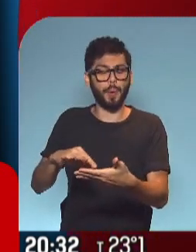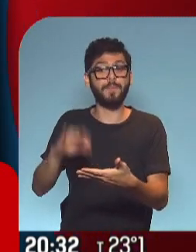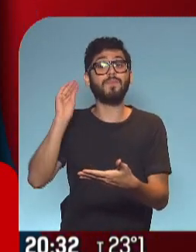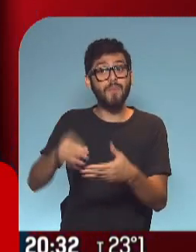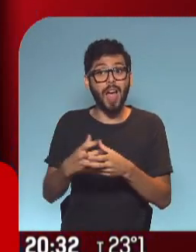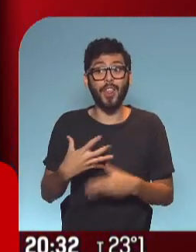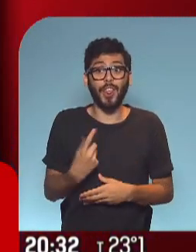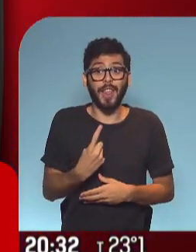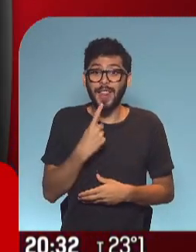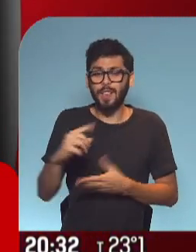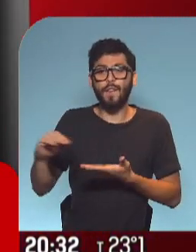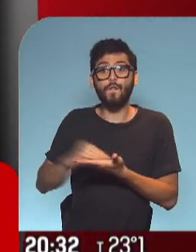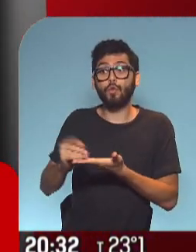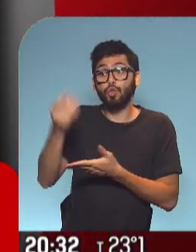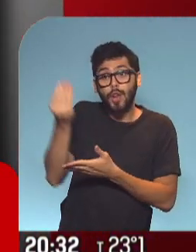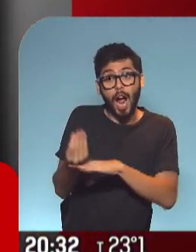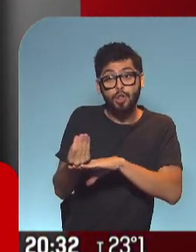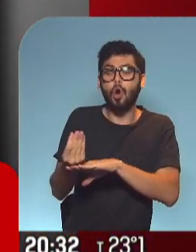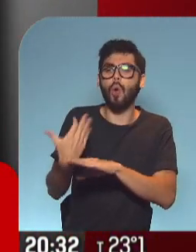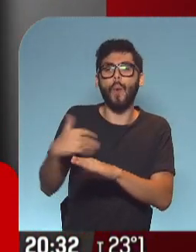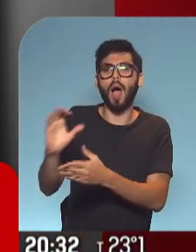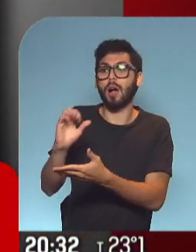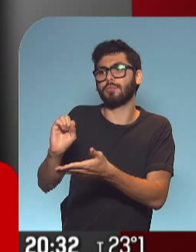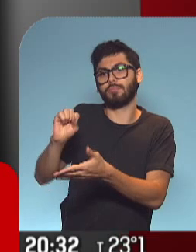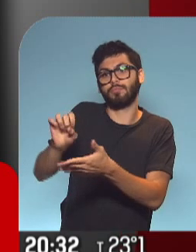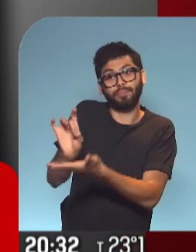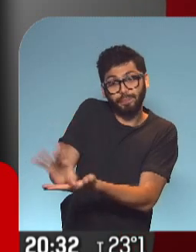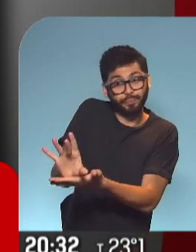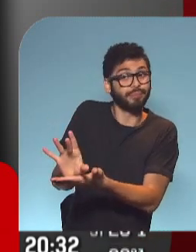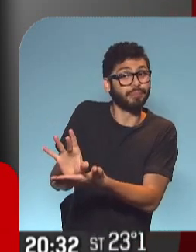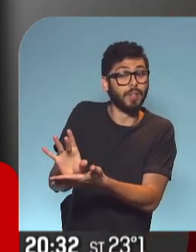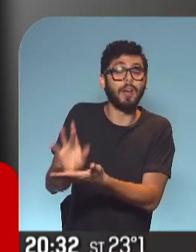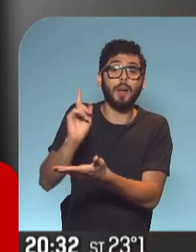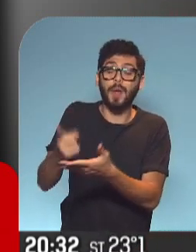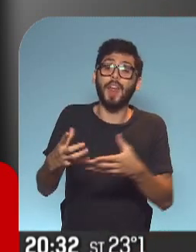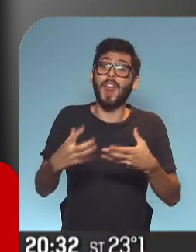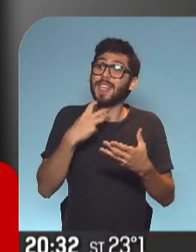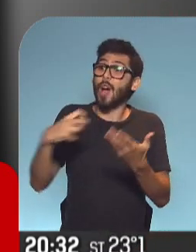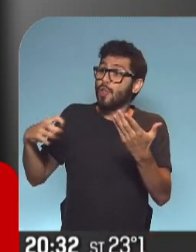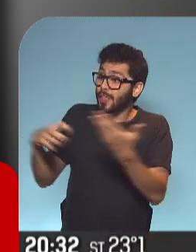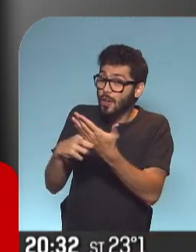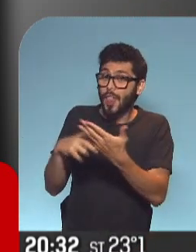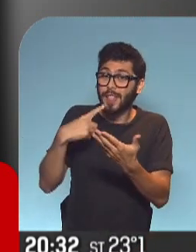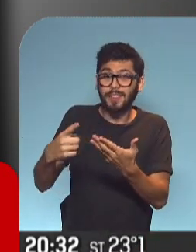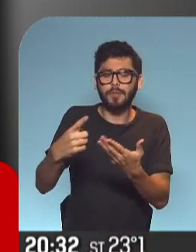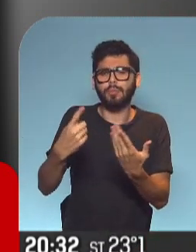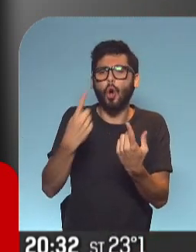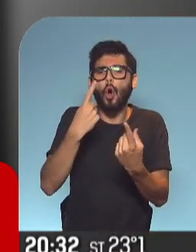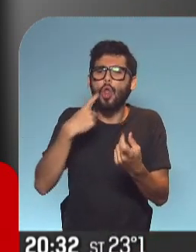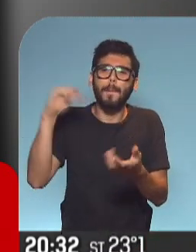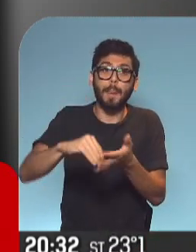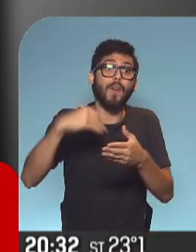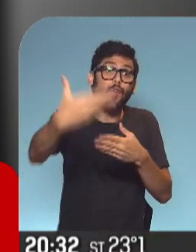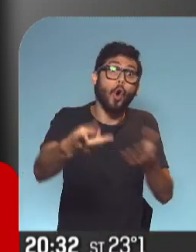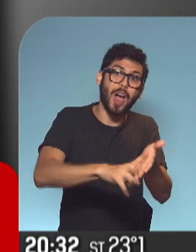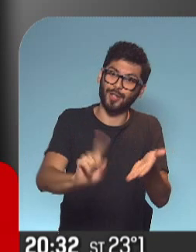inhabilitación del funcionario responsable y solicitó a la auditoría que recomiende cambios urgentes en los procedimientos para evitar que se repitan hechos en